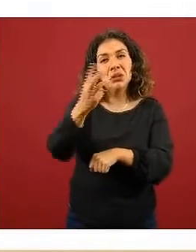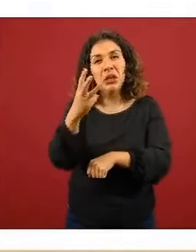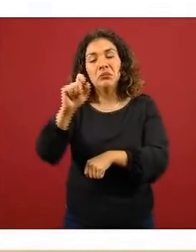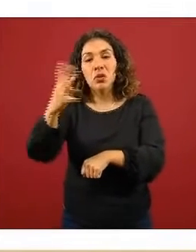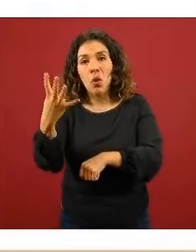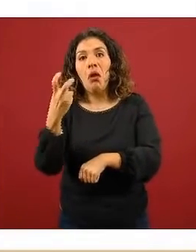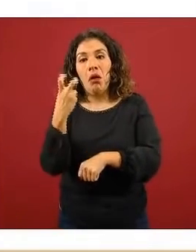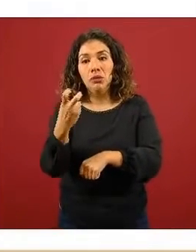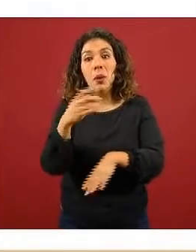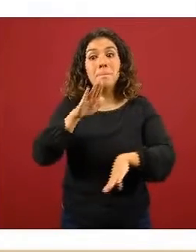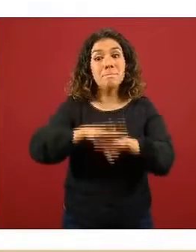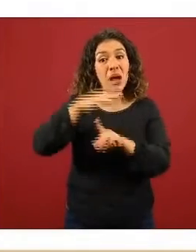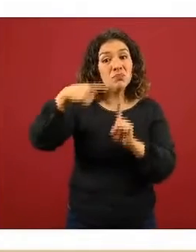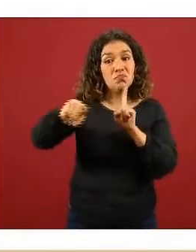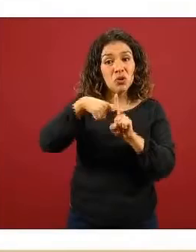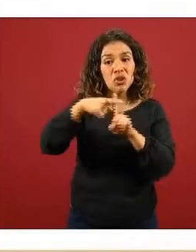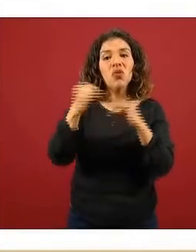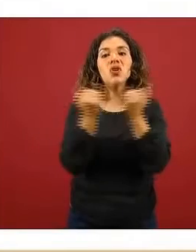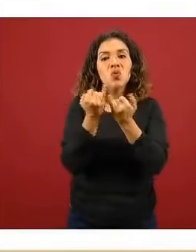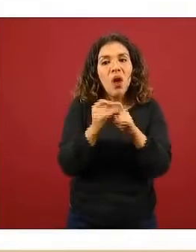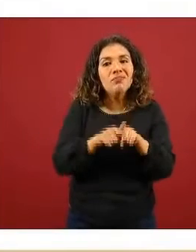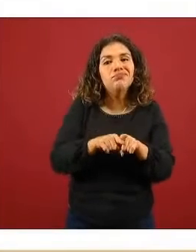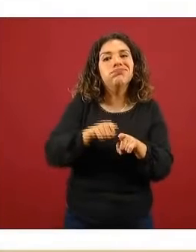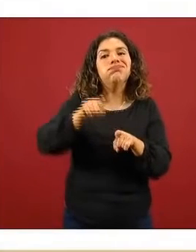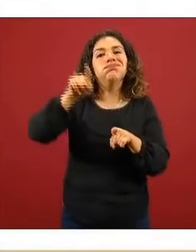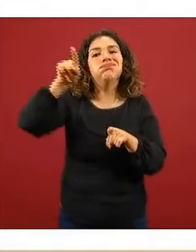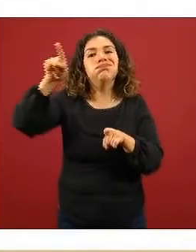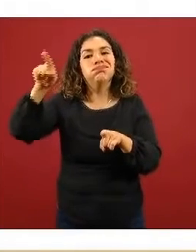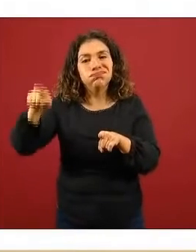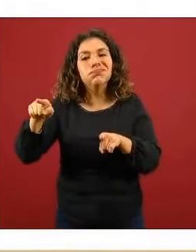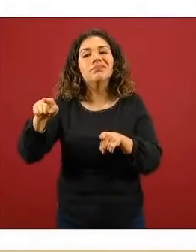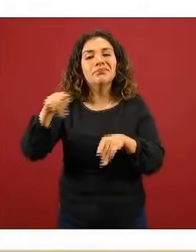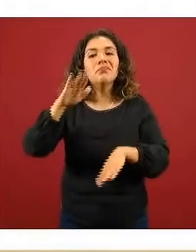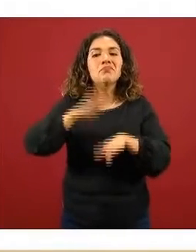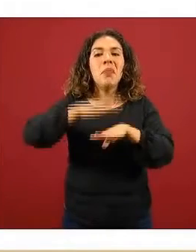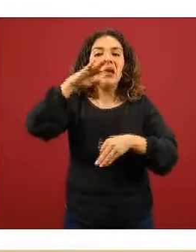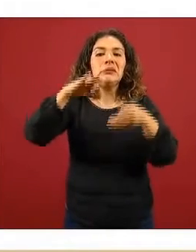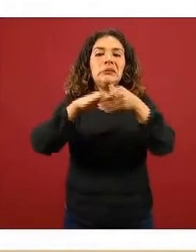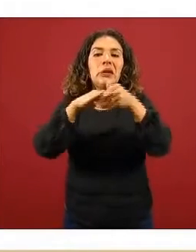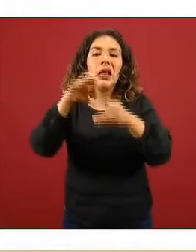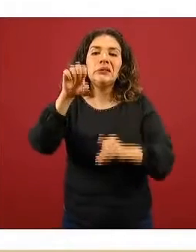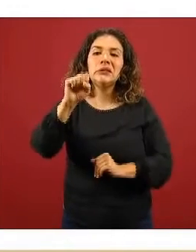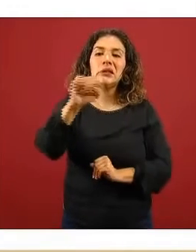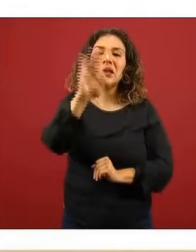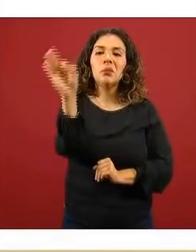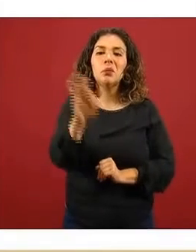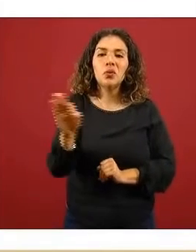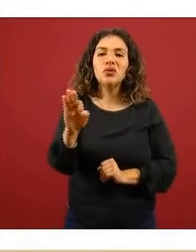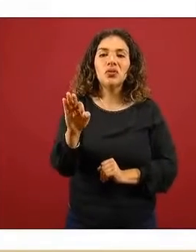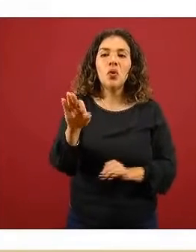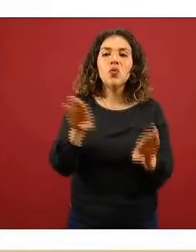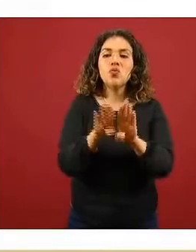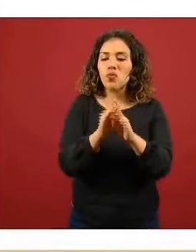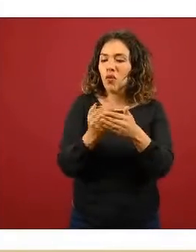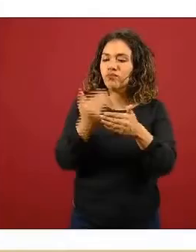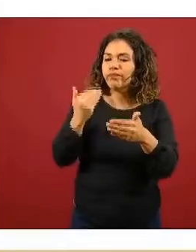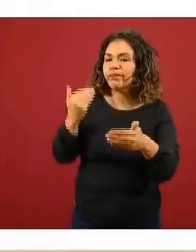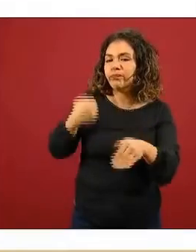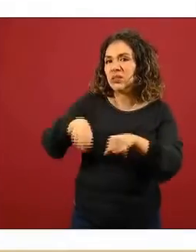la curva de positividad también se incrementa, llegando hasta un 60%, en donde ha estado las últimas